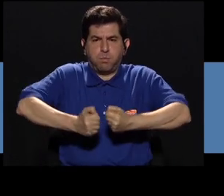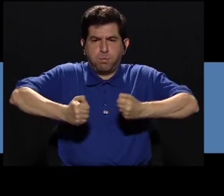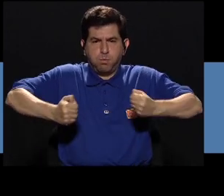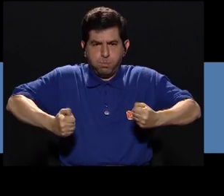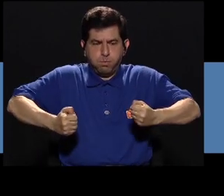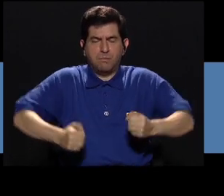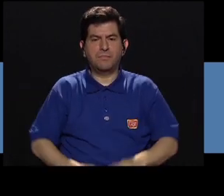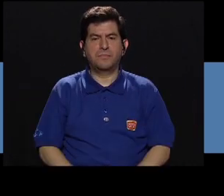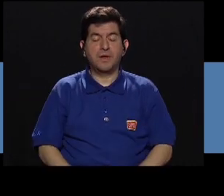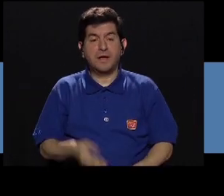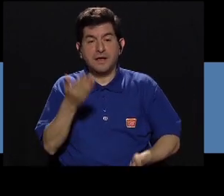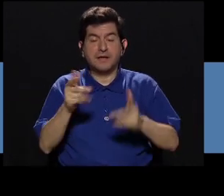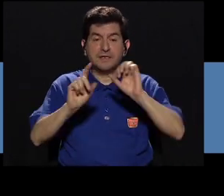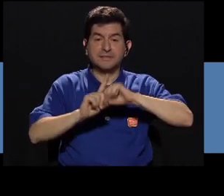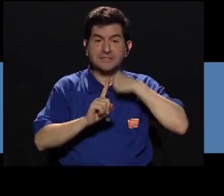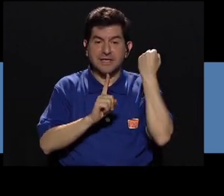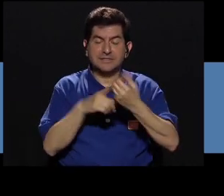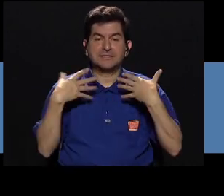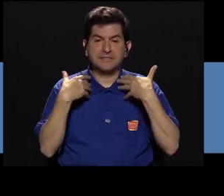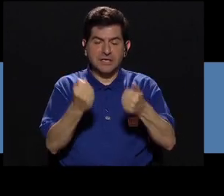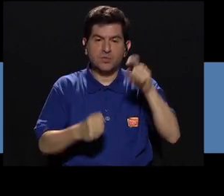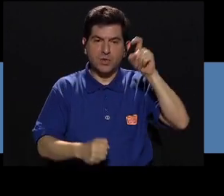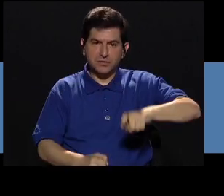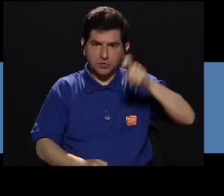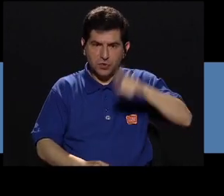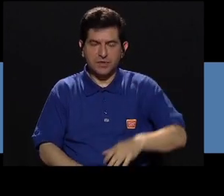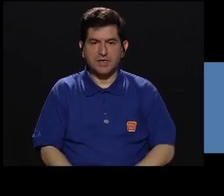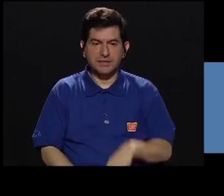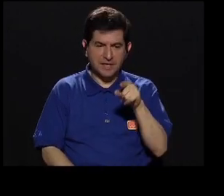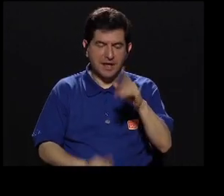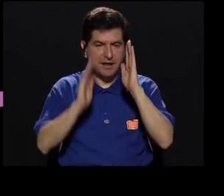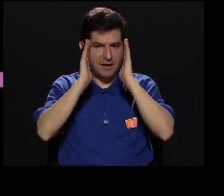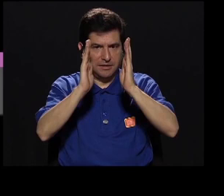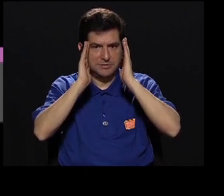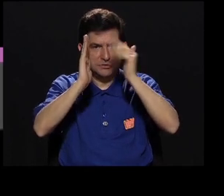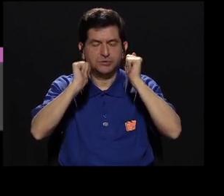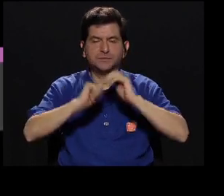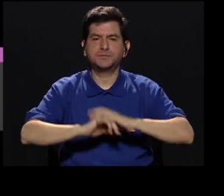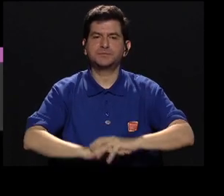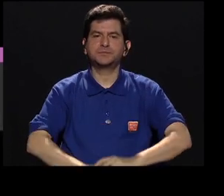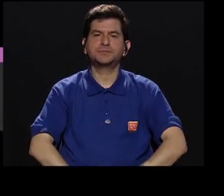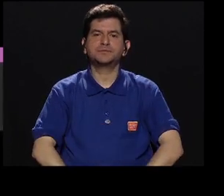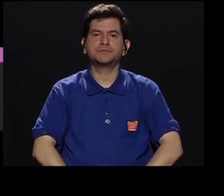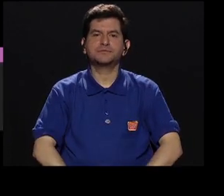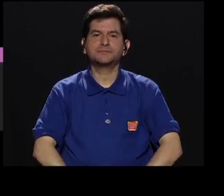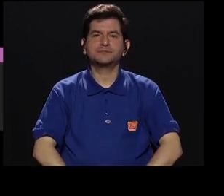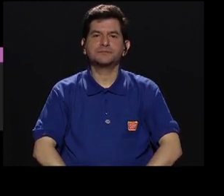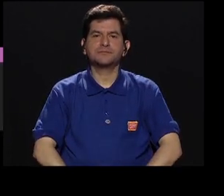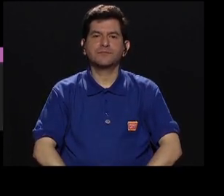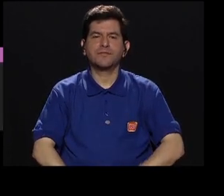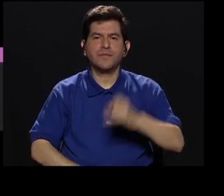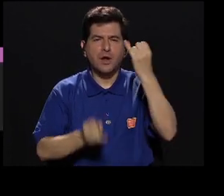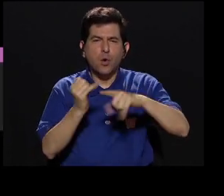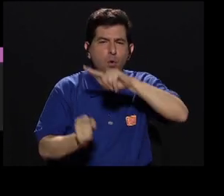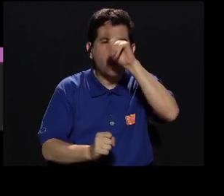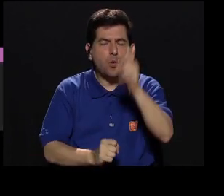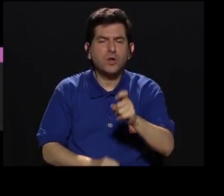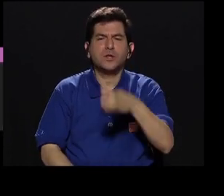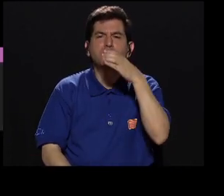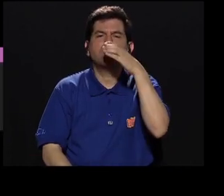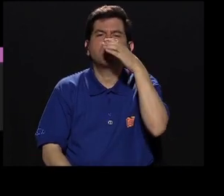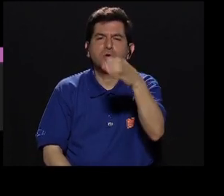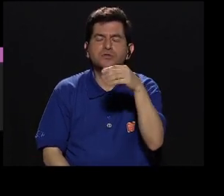ya tengan alguna situación de salud que amerita entonces ponerle un poco más de atención y como la última pregunta que